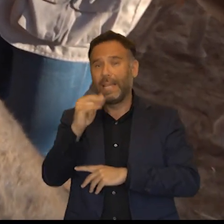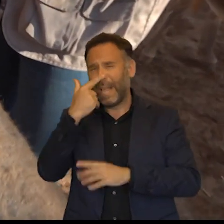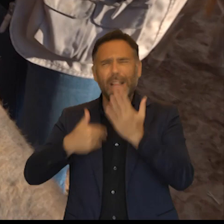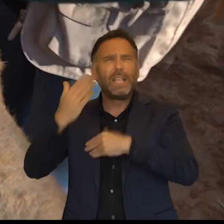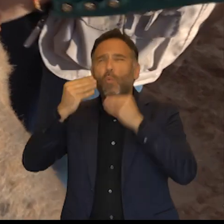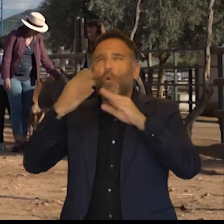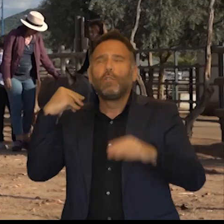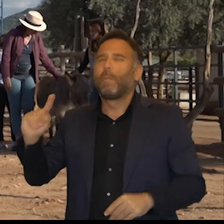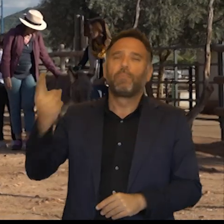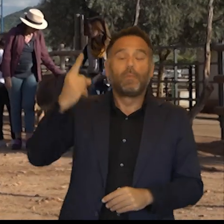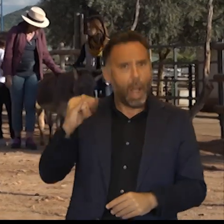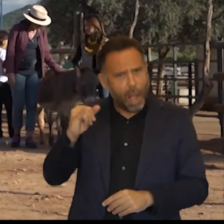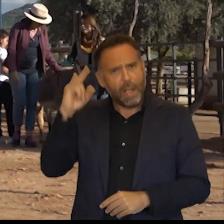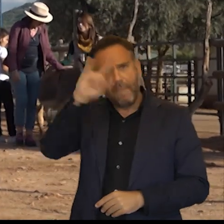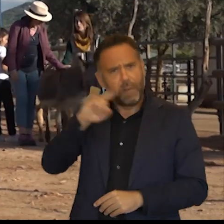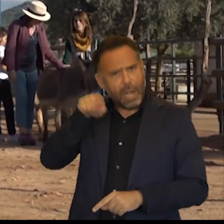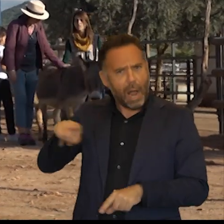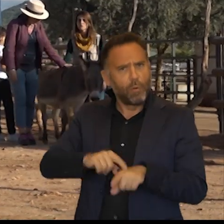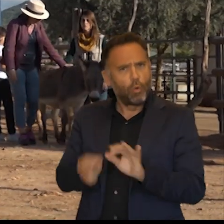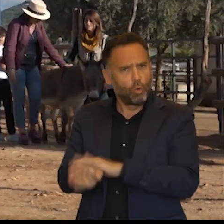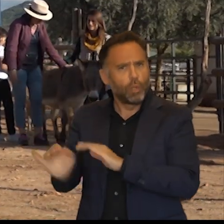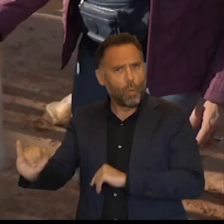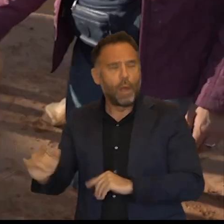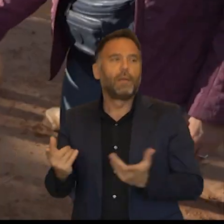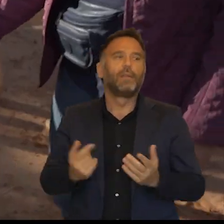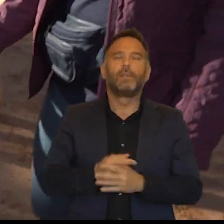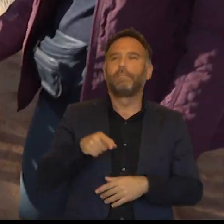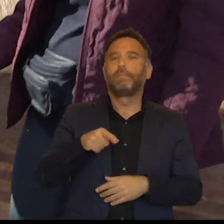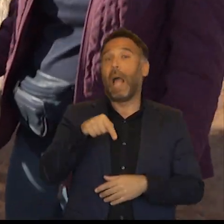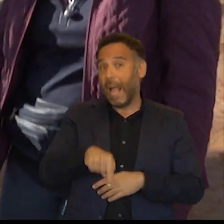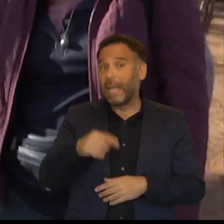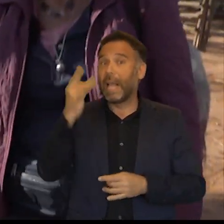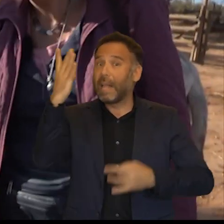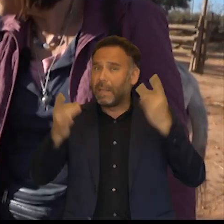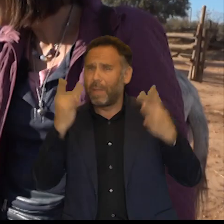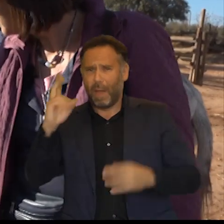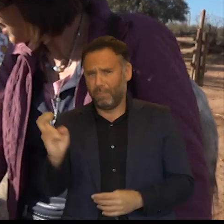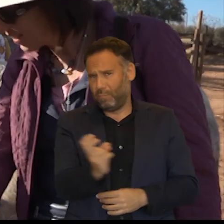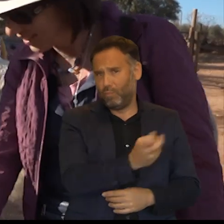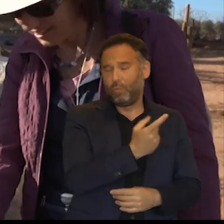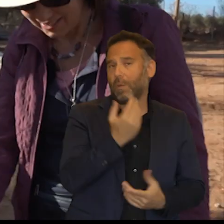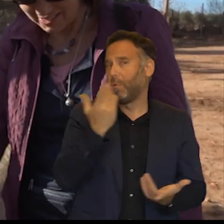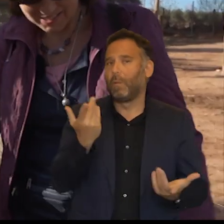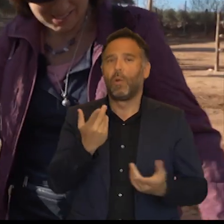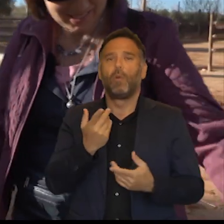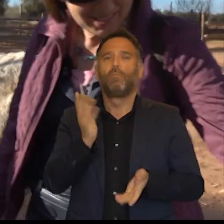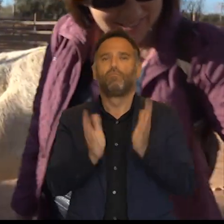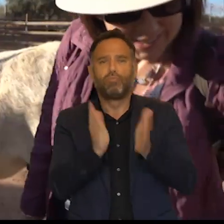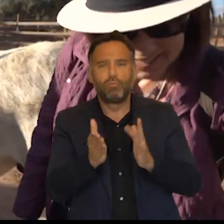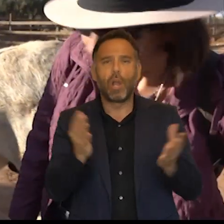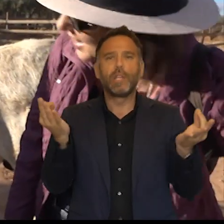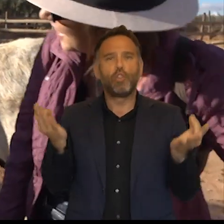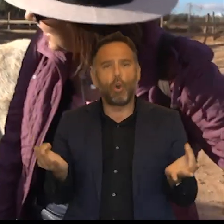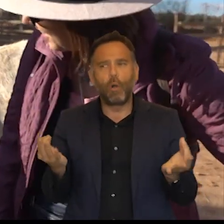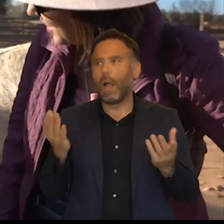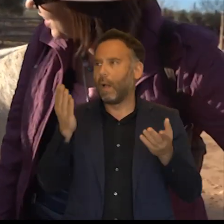prehistórico del mundo y todavía habitan en África, es el burro africano somalí. Bueno, tenemos varias actividades, entre ellas la interacción con equinos,